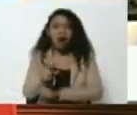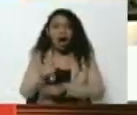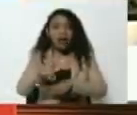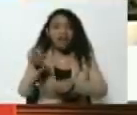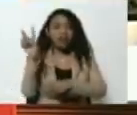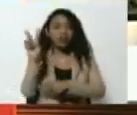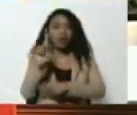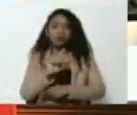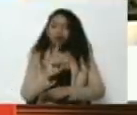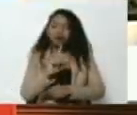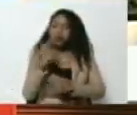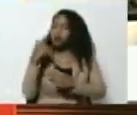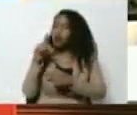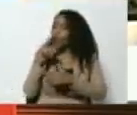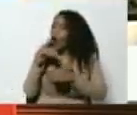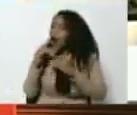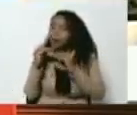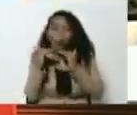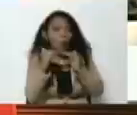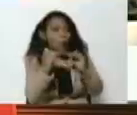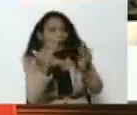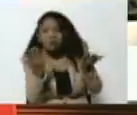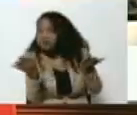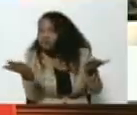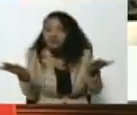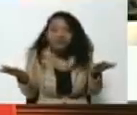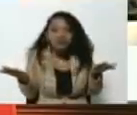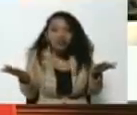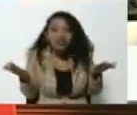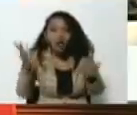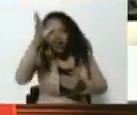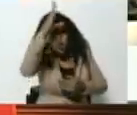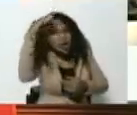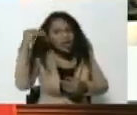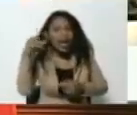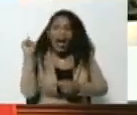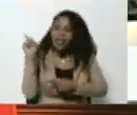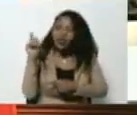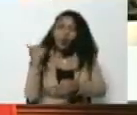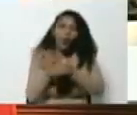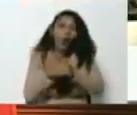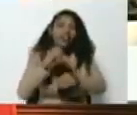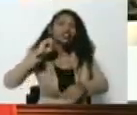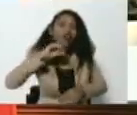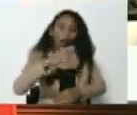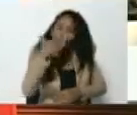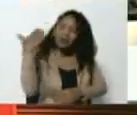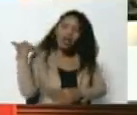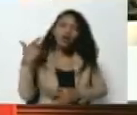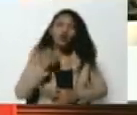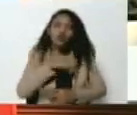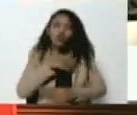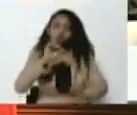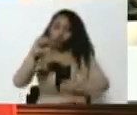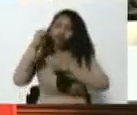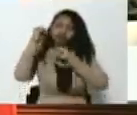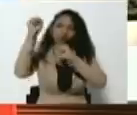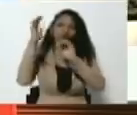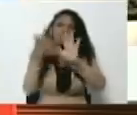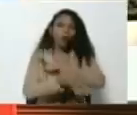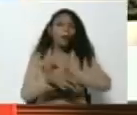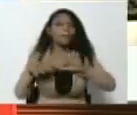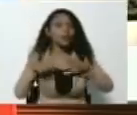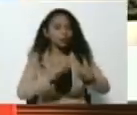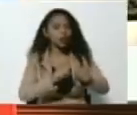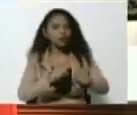están. Ya Donald Trump es historia pasada. Triunfamos sobre el imperialismo